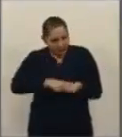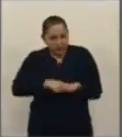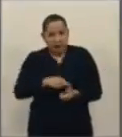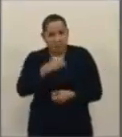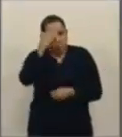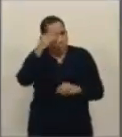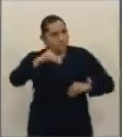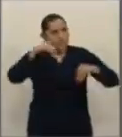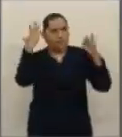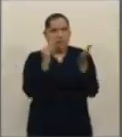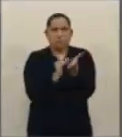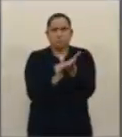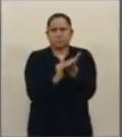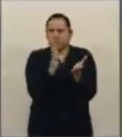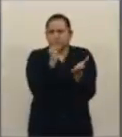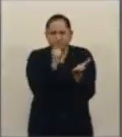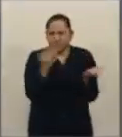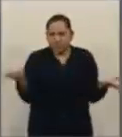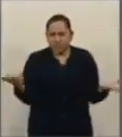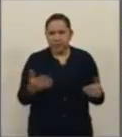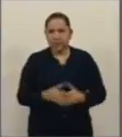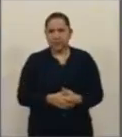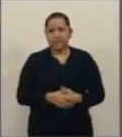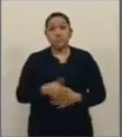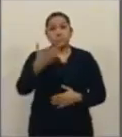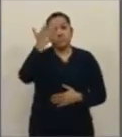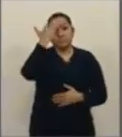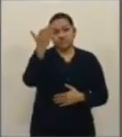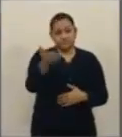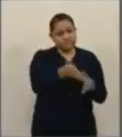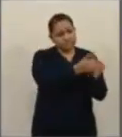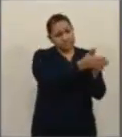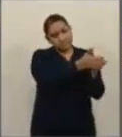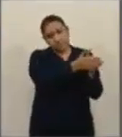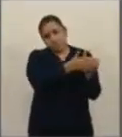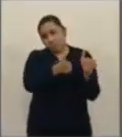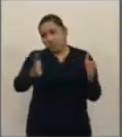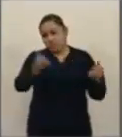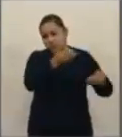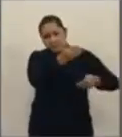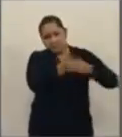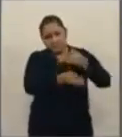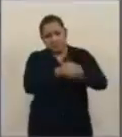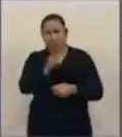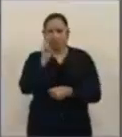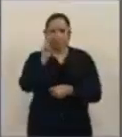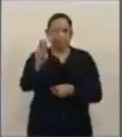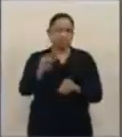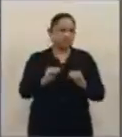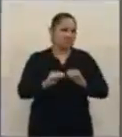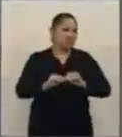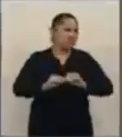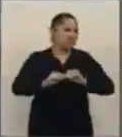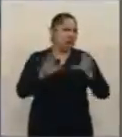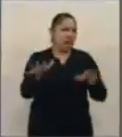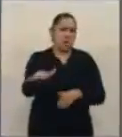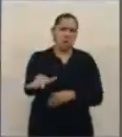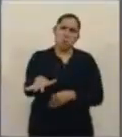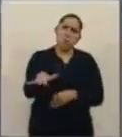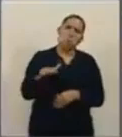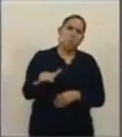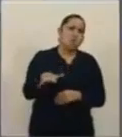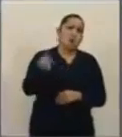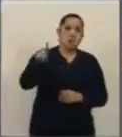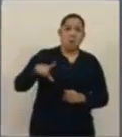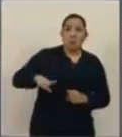En todo el proceso ha sido evidente que el gobierno del presidente Enrique Peña Nieto ha